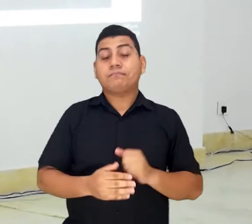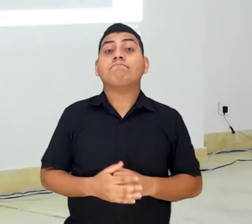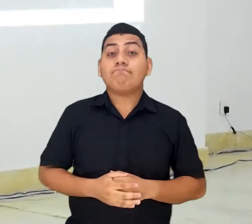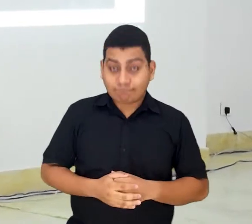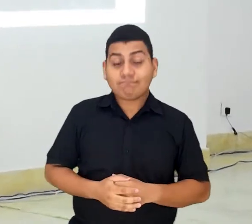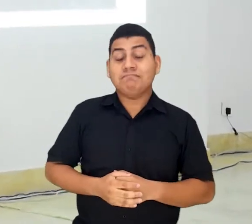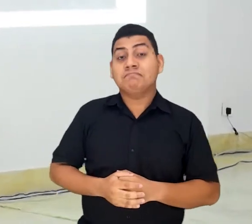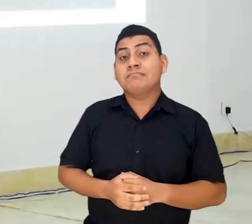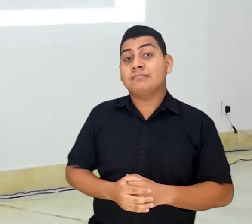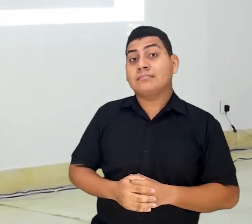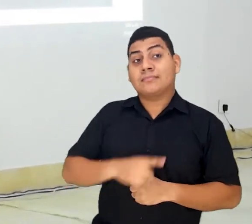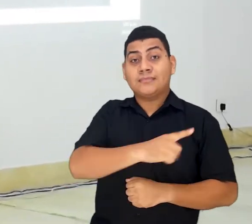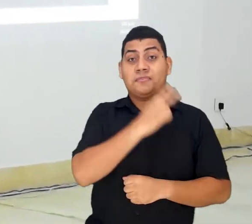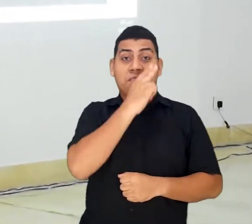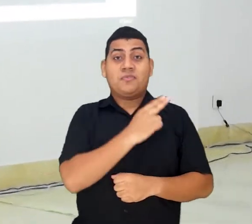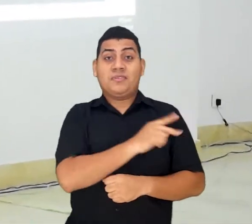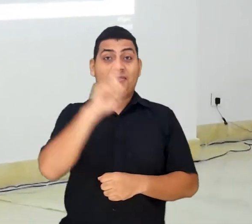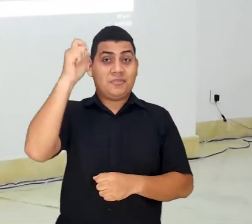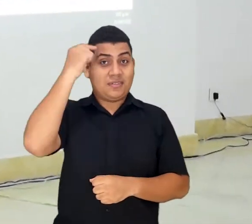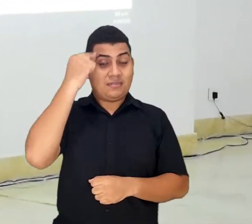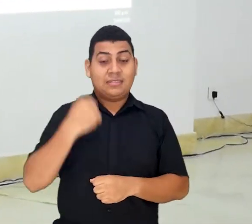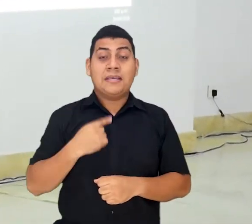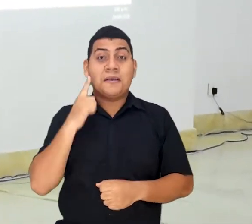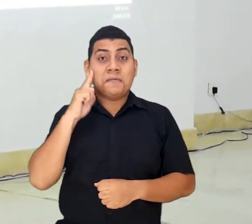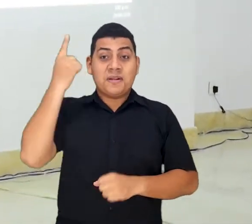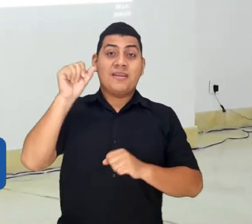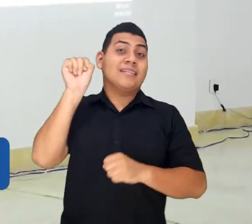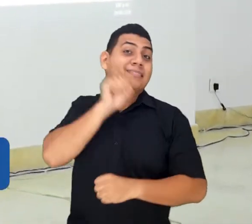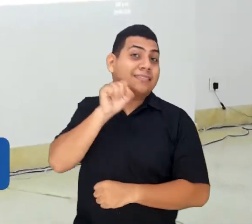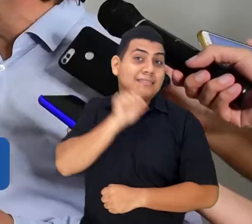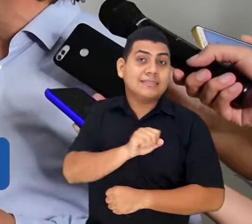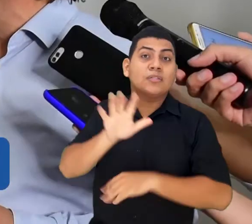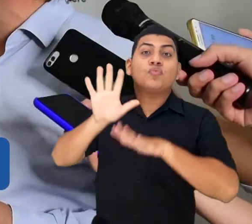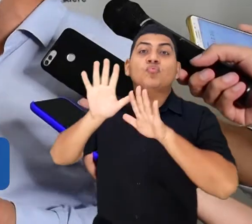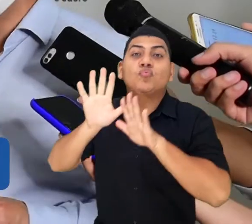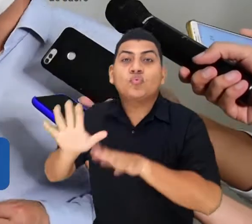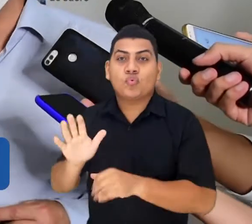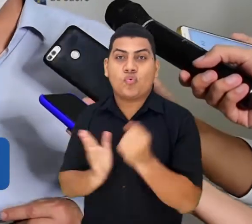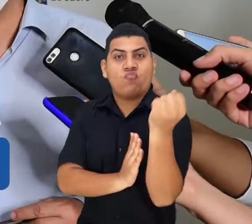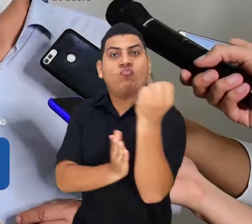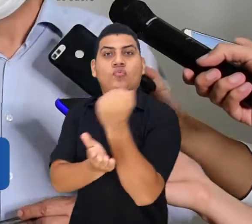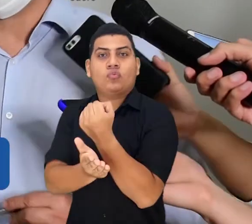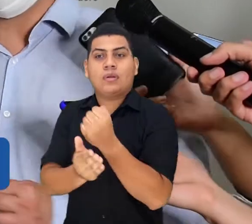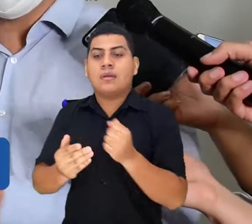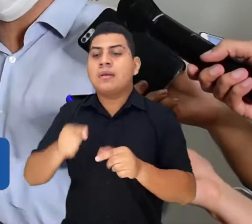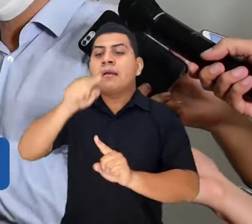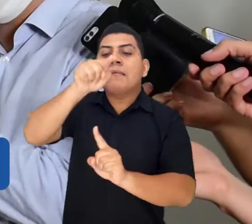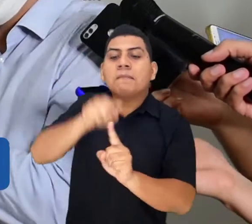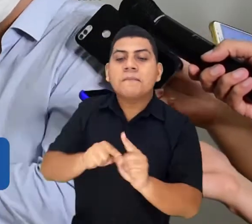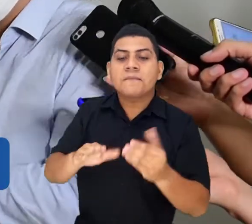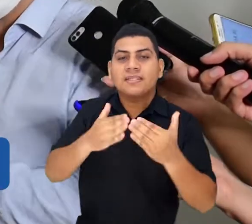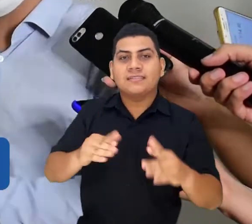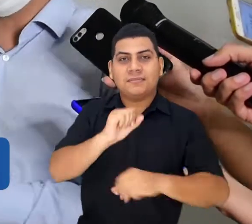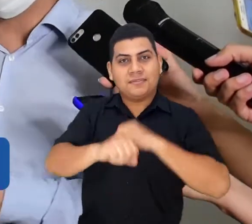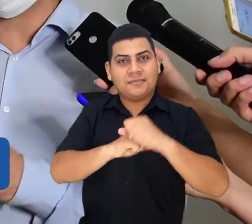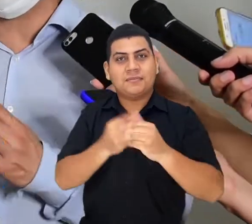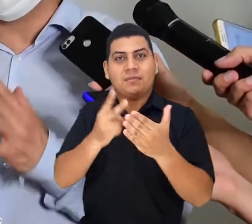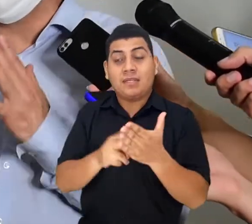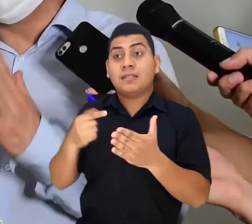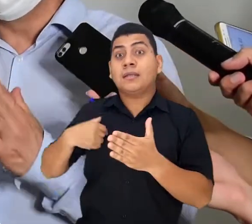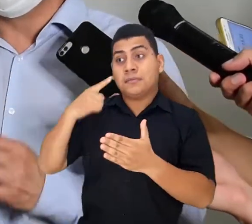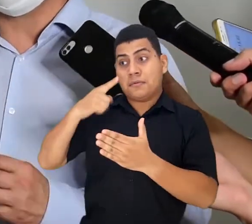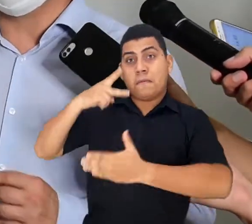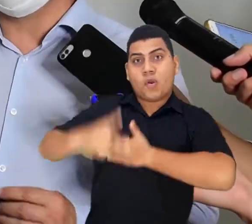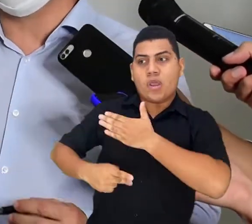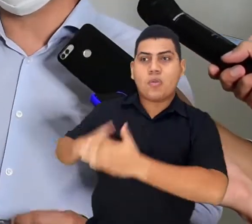nos dijo, vamos a tener la primera cerveza con base de yuca en el mes de diciembre. Eso ya es un proyecto que el gobernador